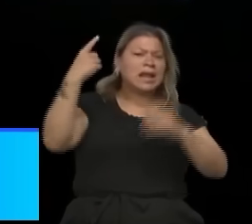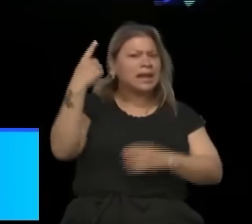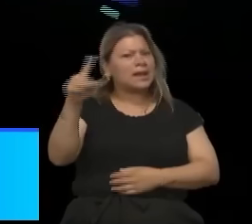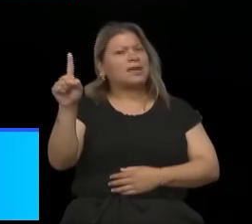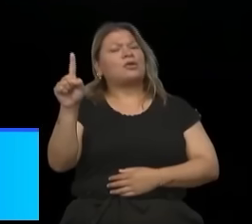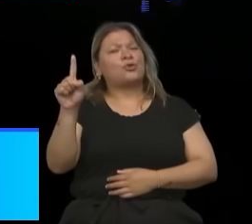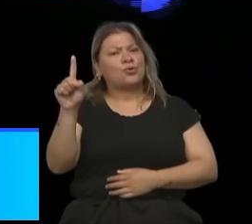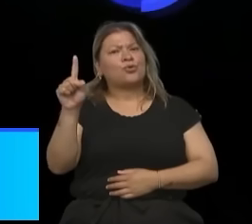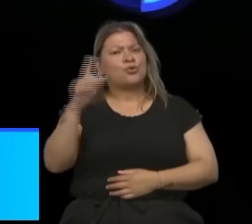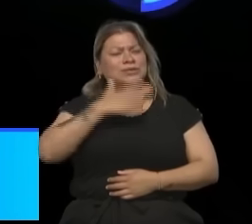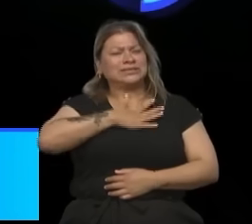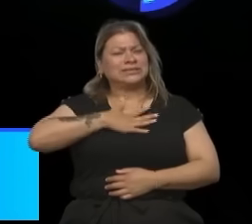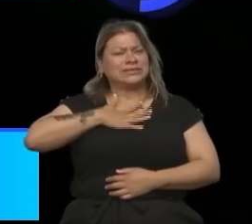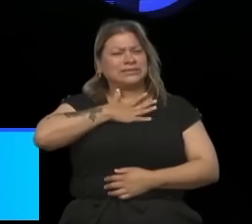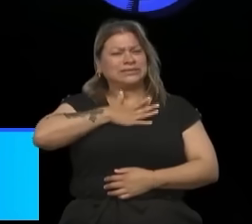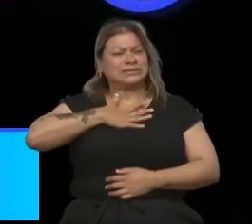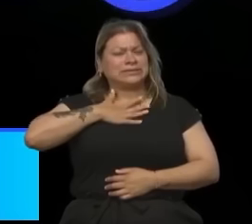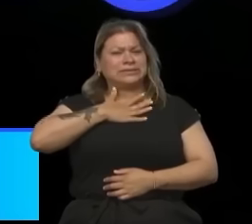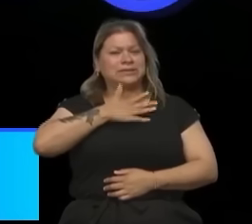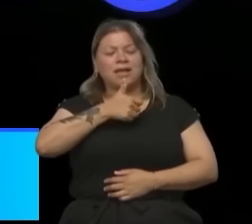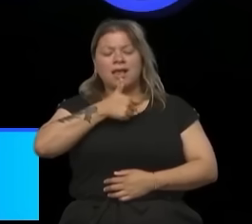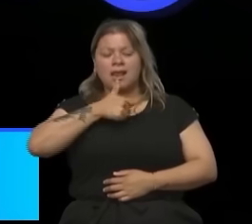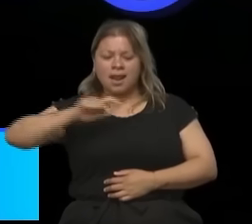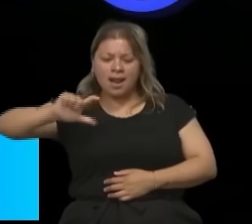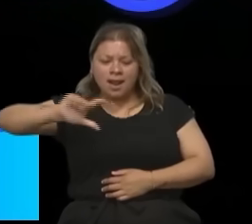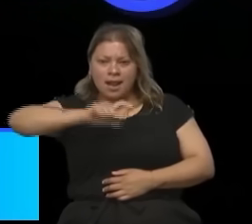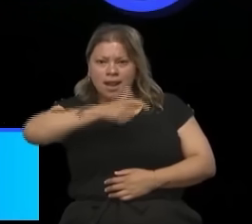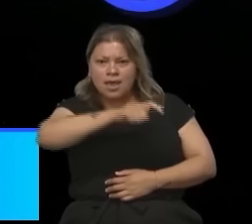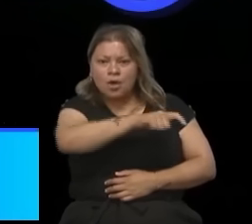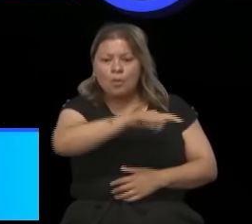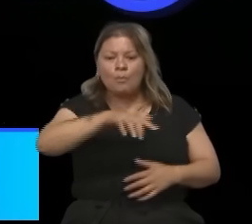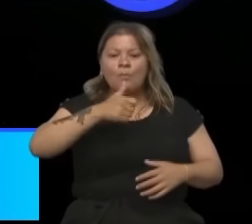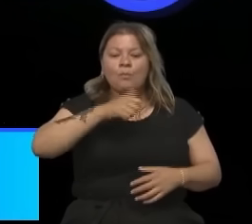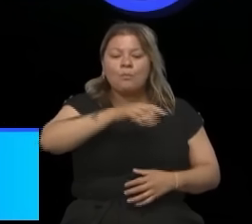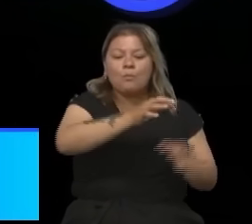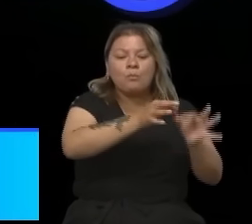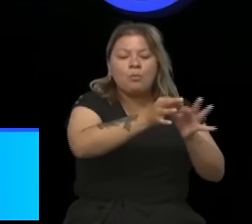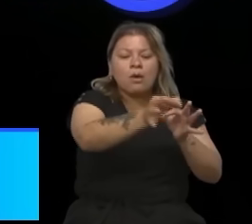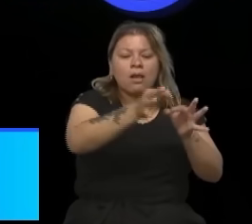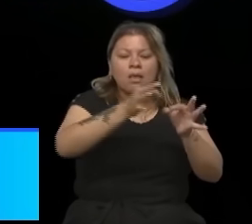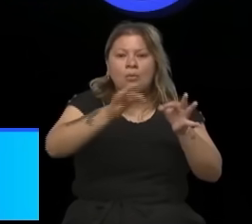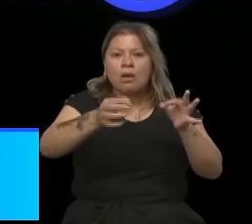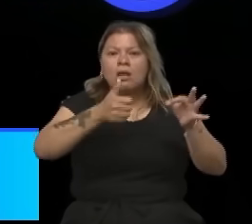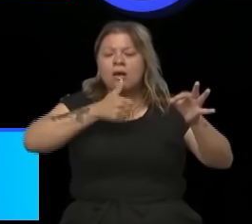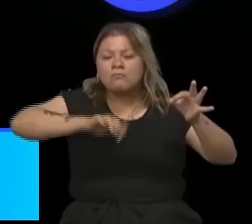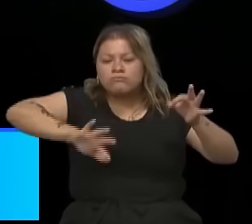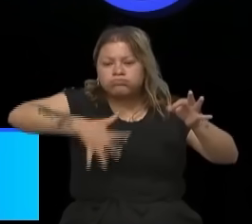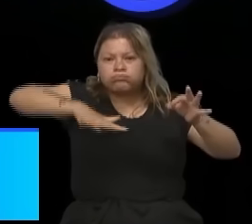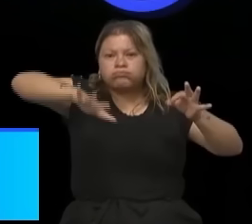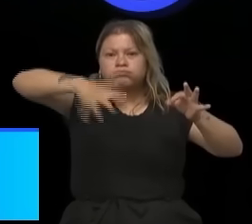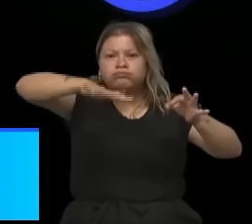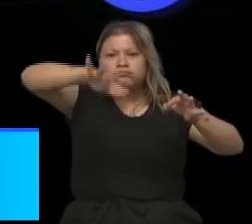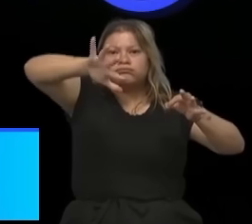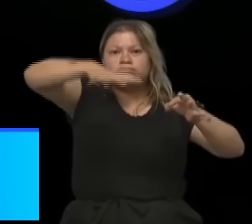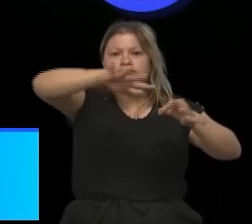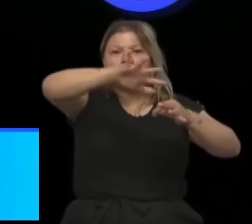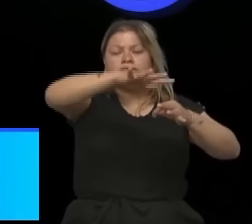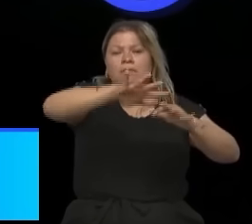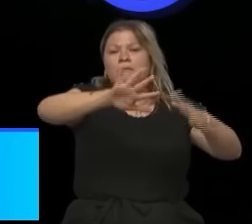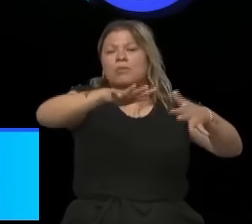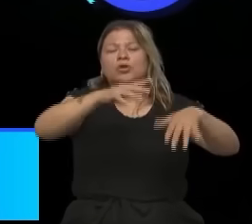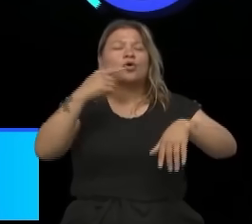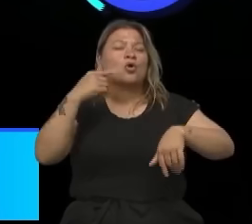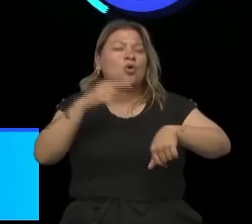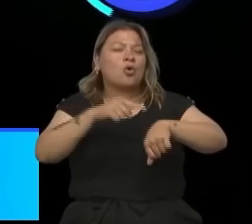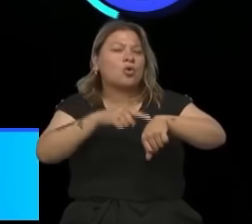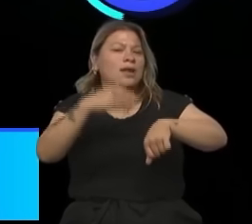ya la crecida del río había empezado a inundar algunos pueblos. Cerca de las 6 de la tarde es cuando se desata absolutamente el